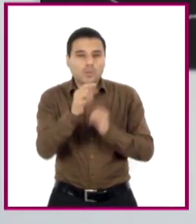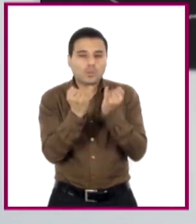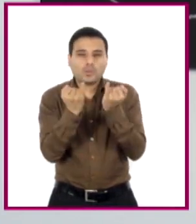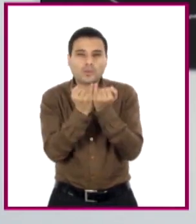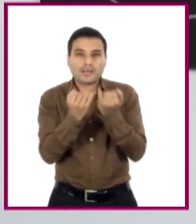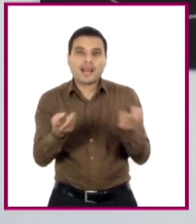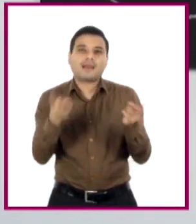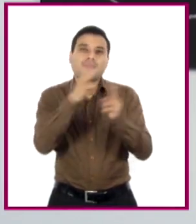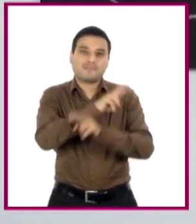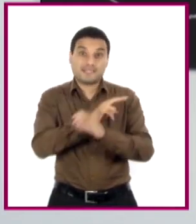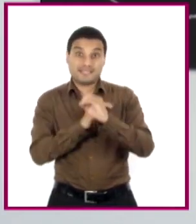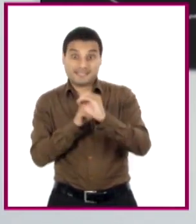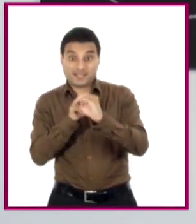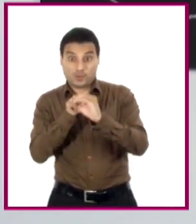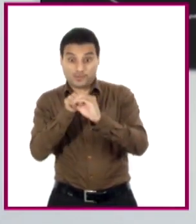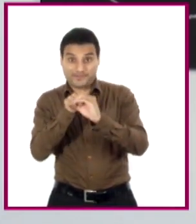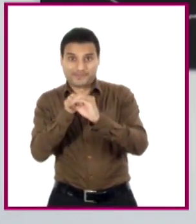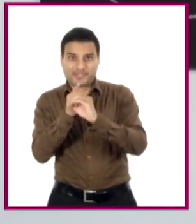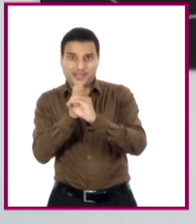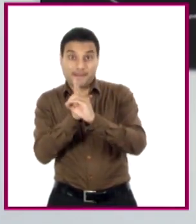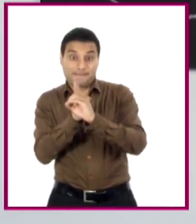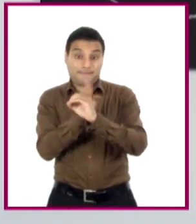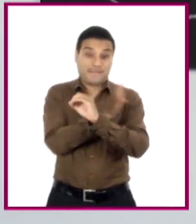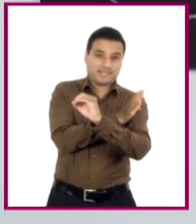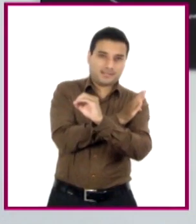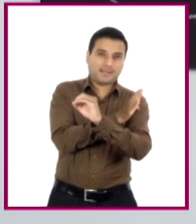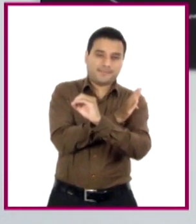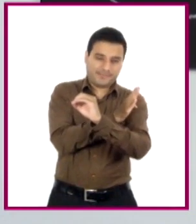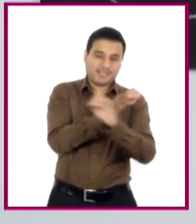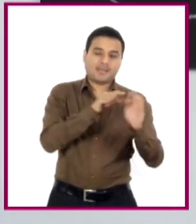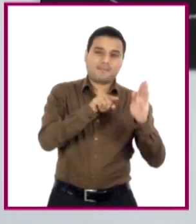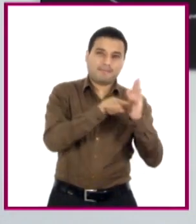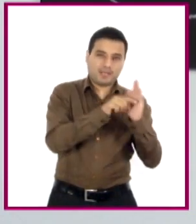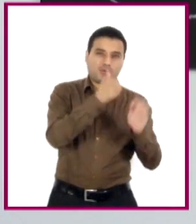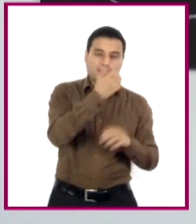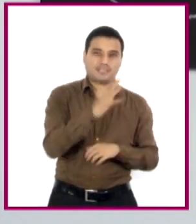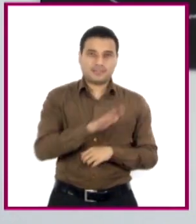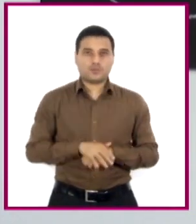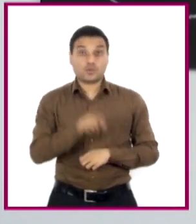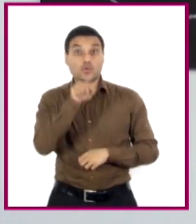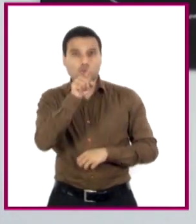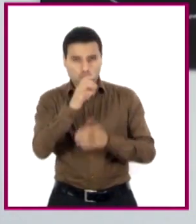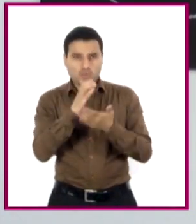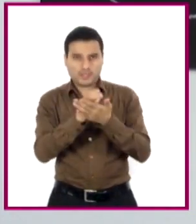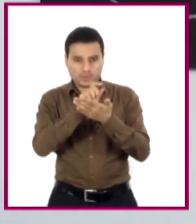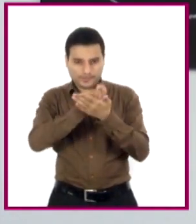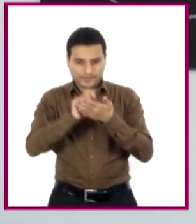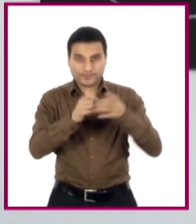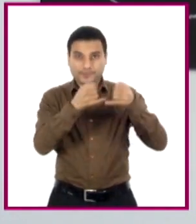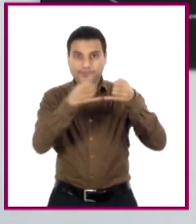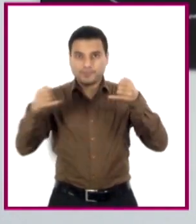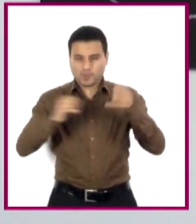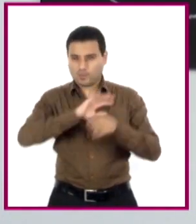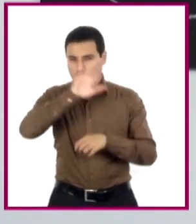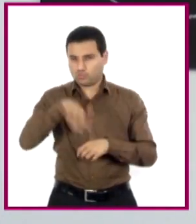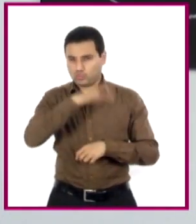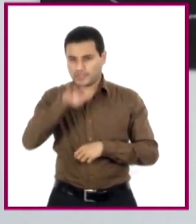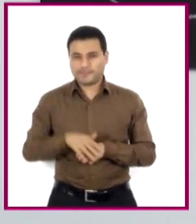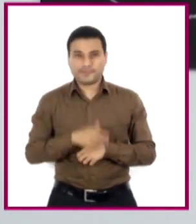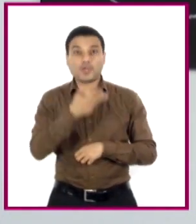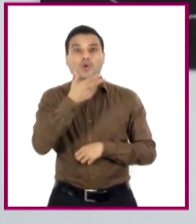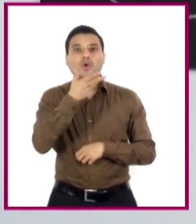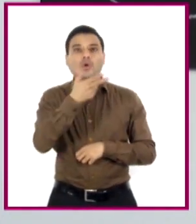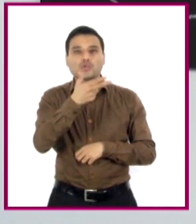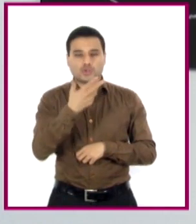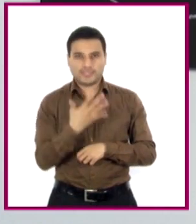contrario del cero. En su libreta de apuntes tracen una recta numérica y ahora ubiquen la fracción 8